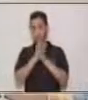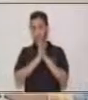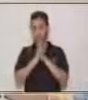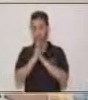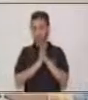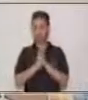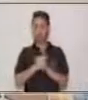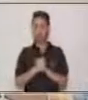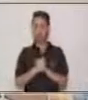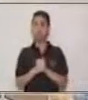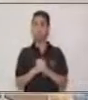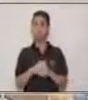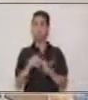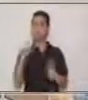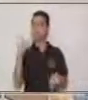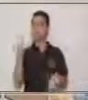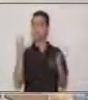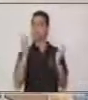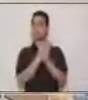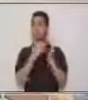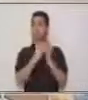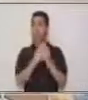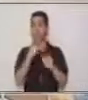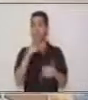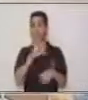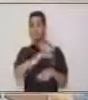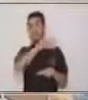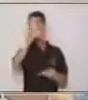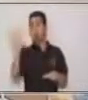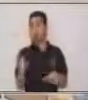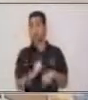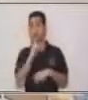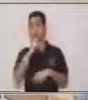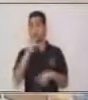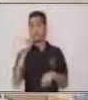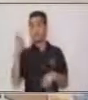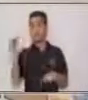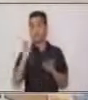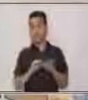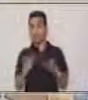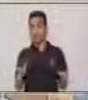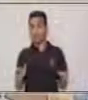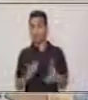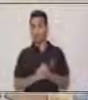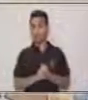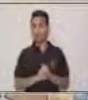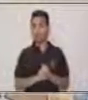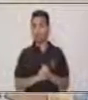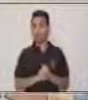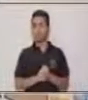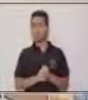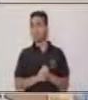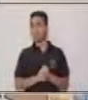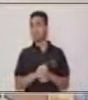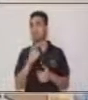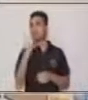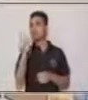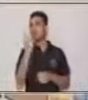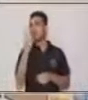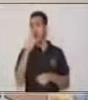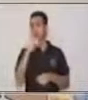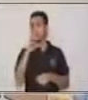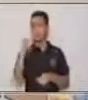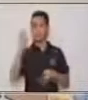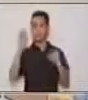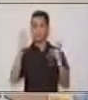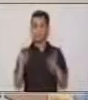repito, en una escuela hicieron una encuesta a 100 niños, ¿verdad? En este caso fue solo 100 personas, entonces